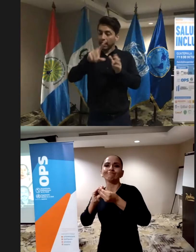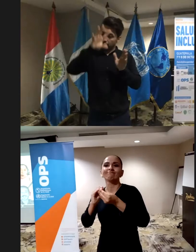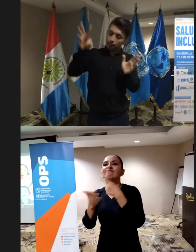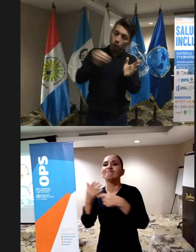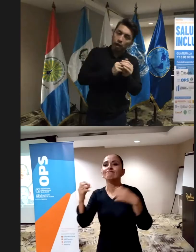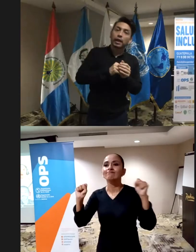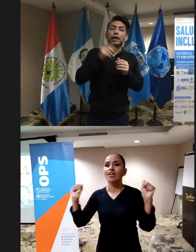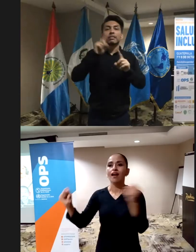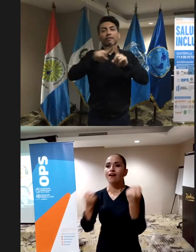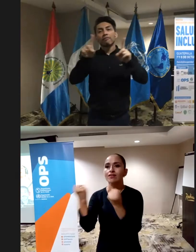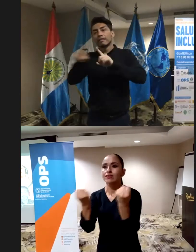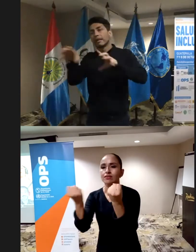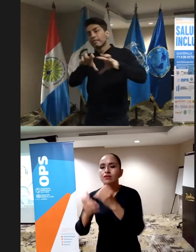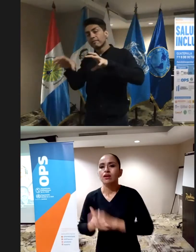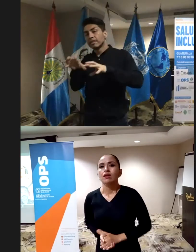de gestión de casos